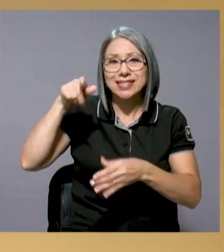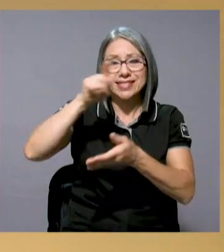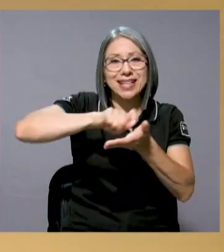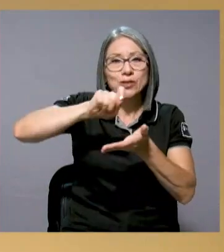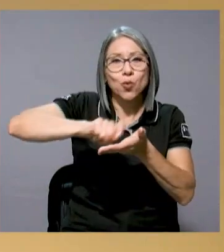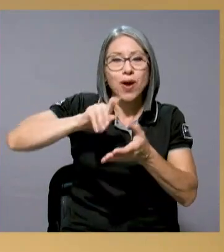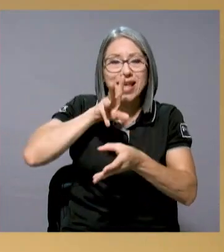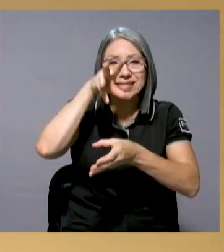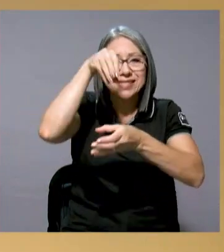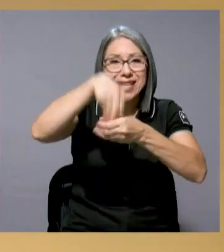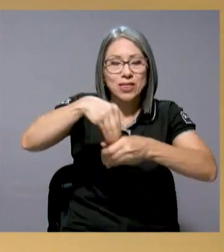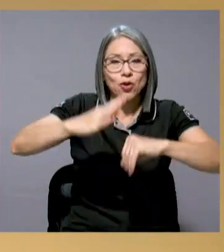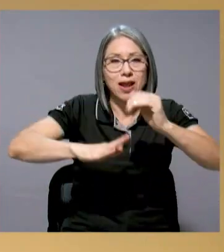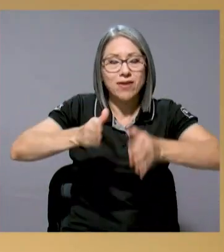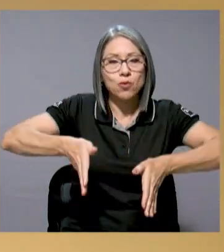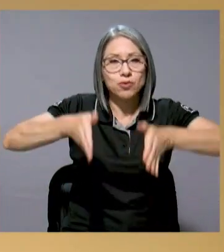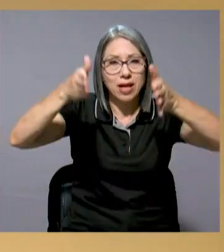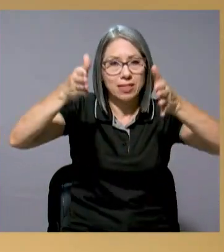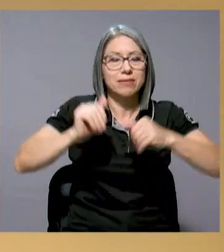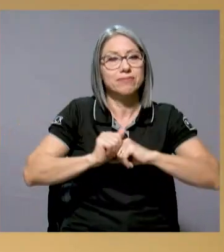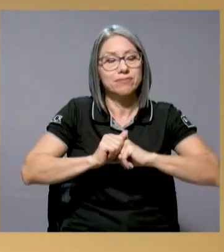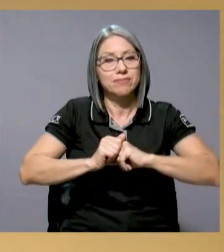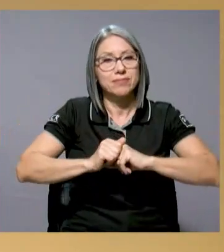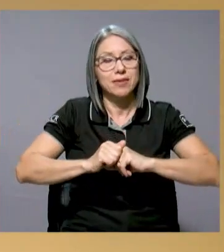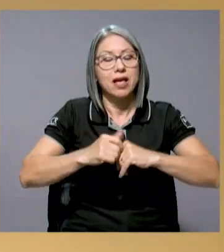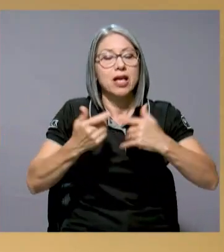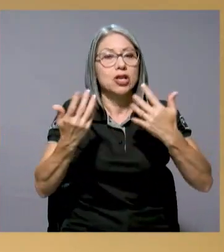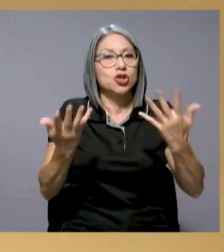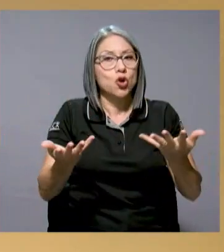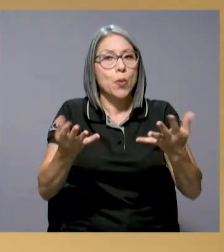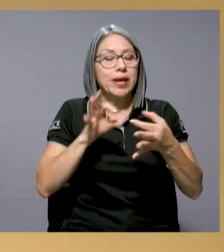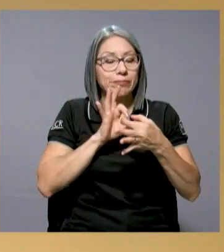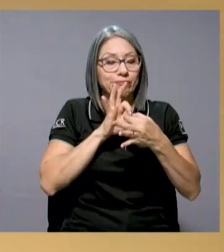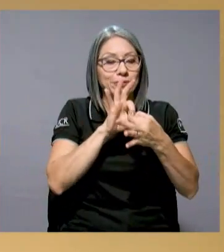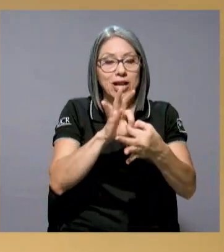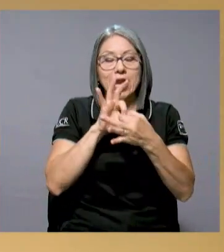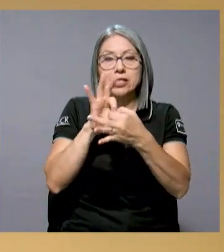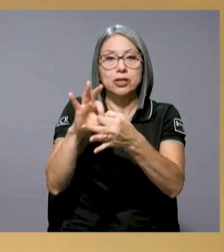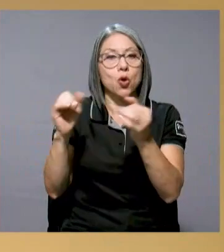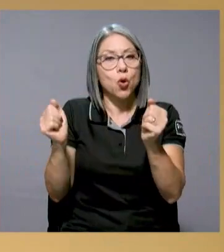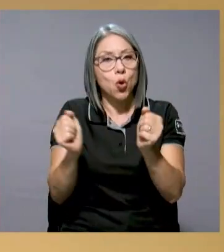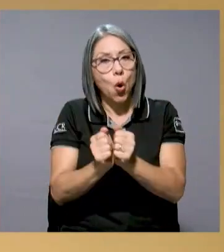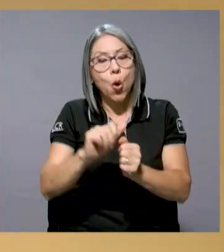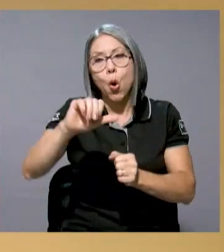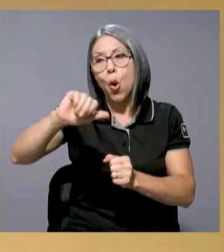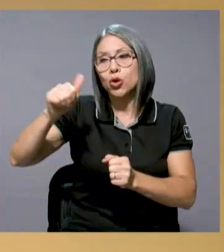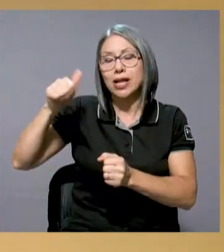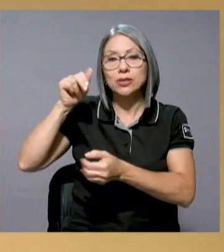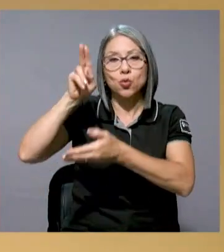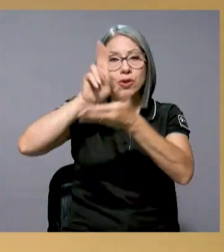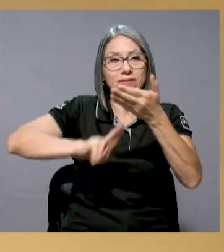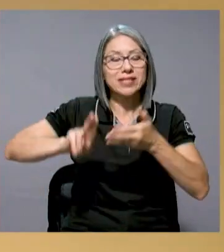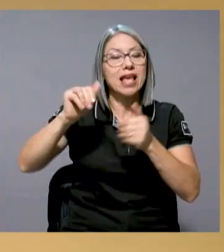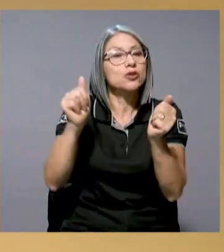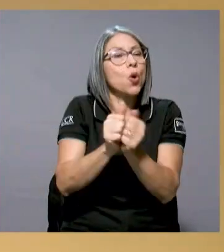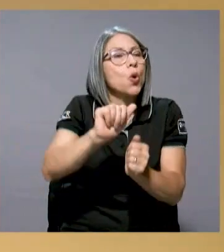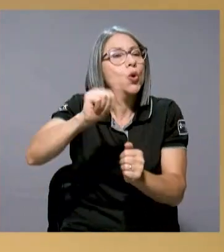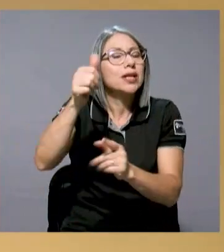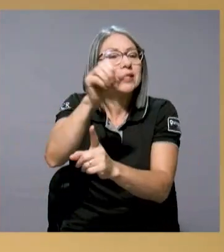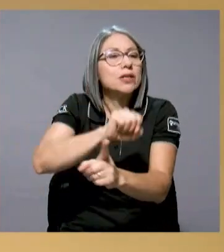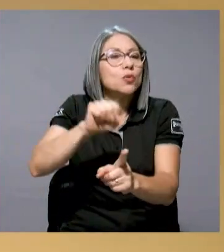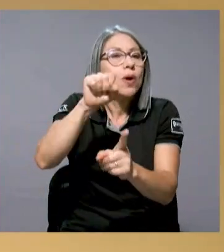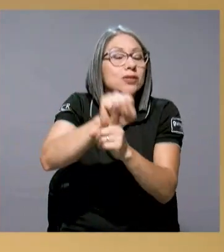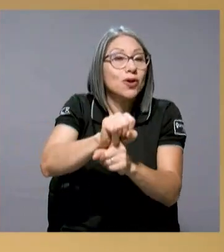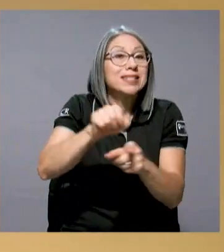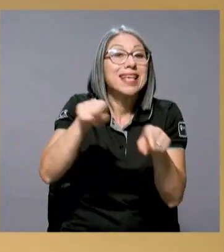facultad, de esa relación con otras universidades, con otras realidades y que vayan a